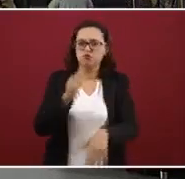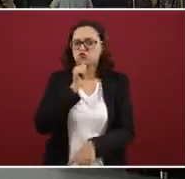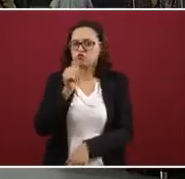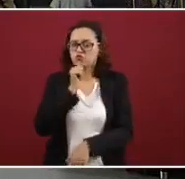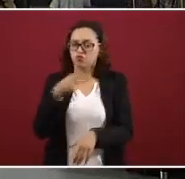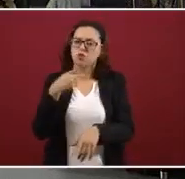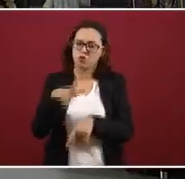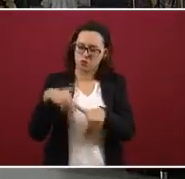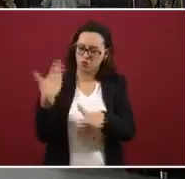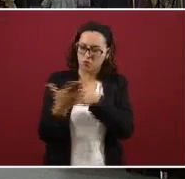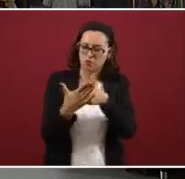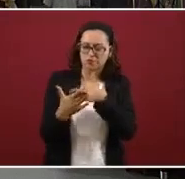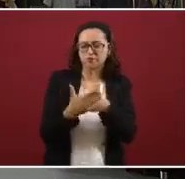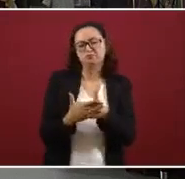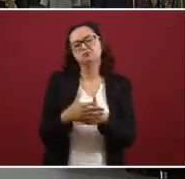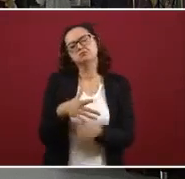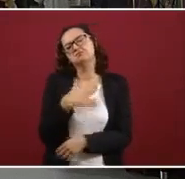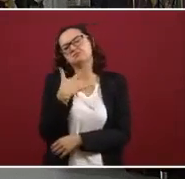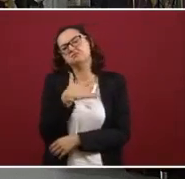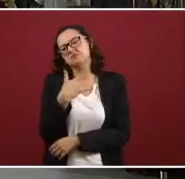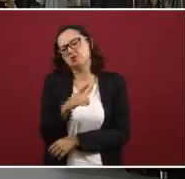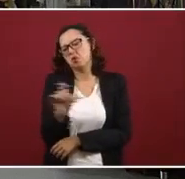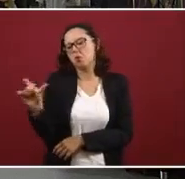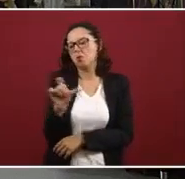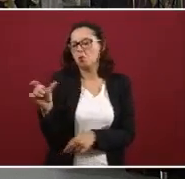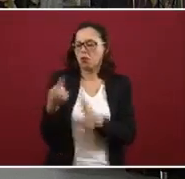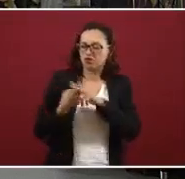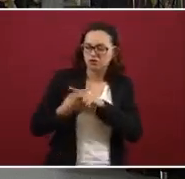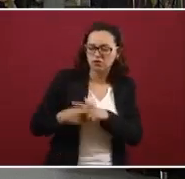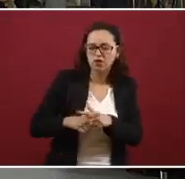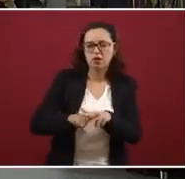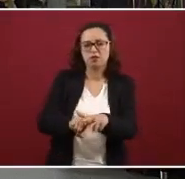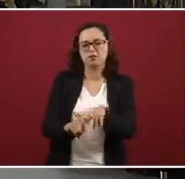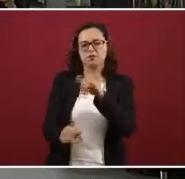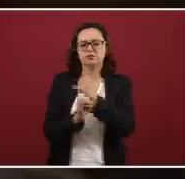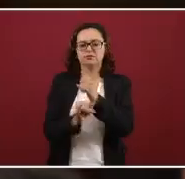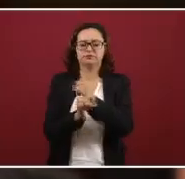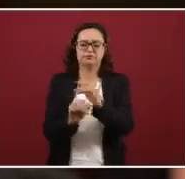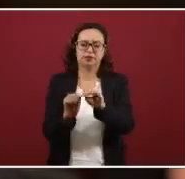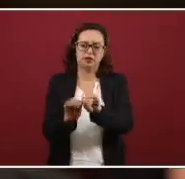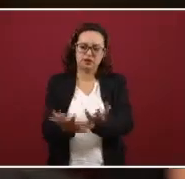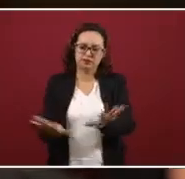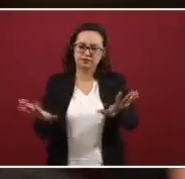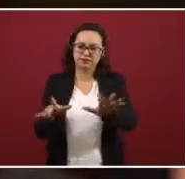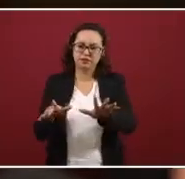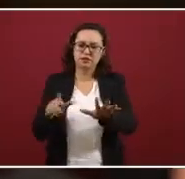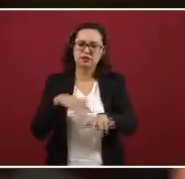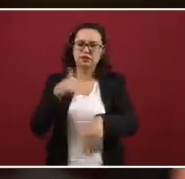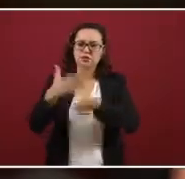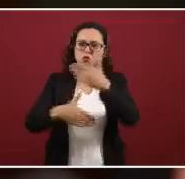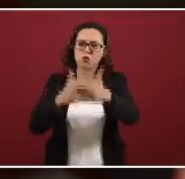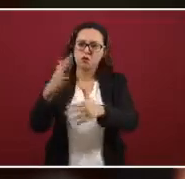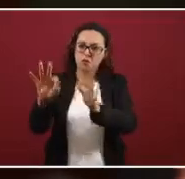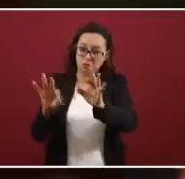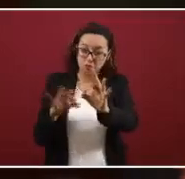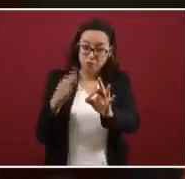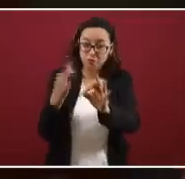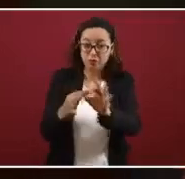servicio, ¿cuándo se estima que podría iniciar esta obra y para cuándo se proyectaría que todo el